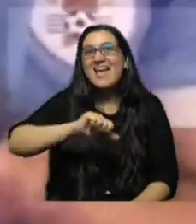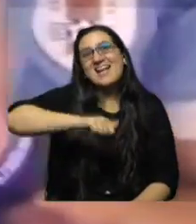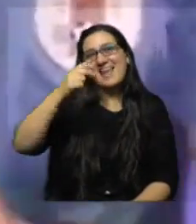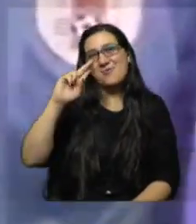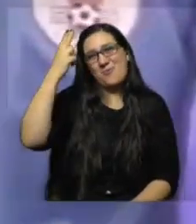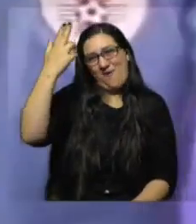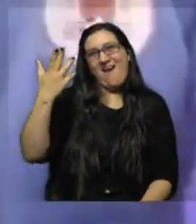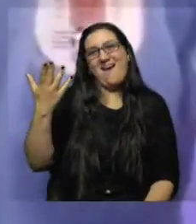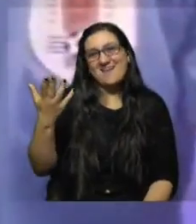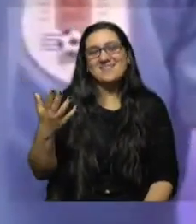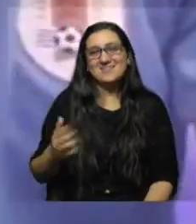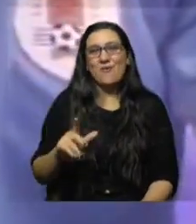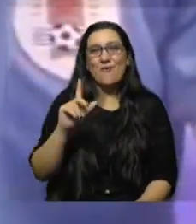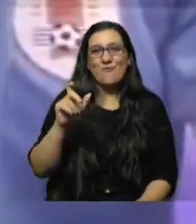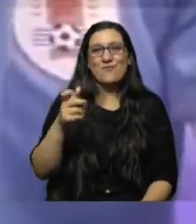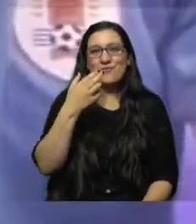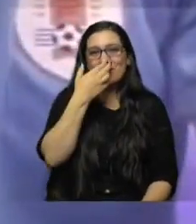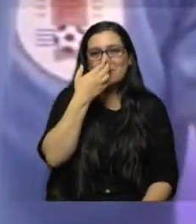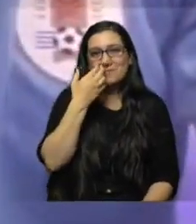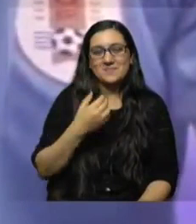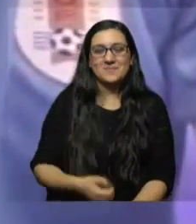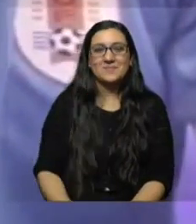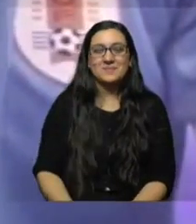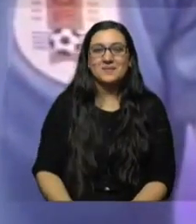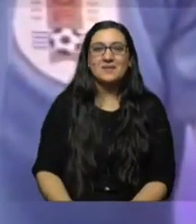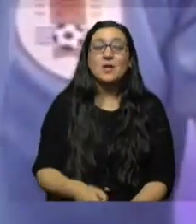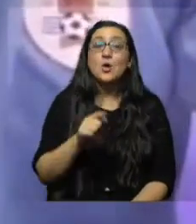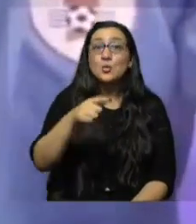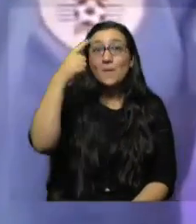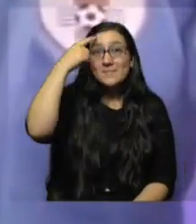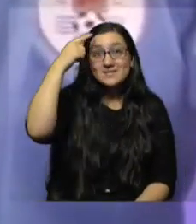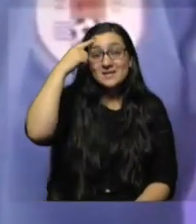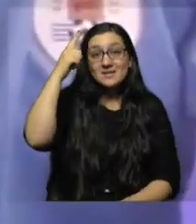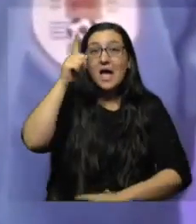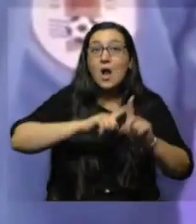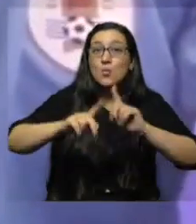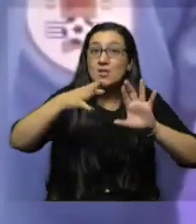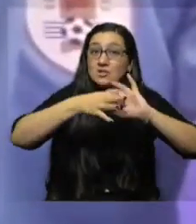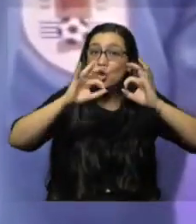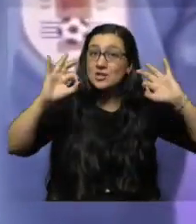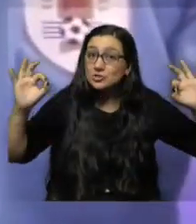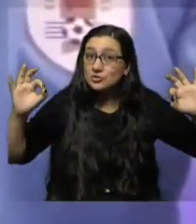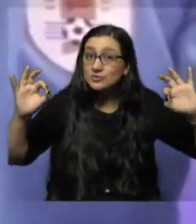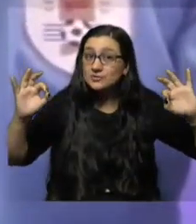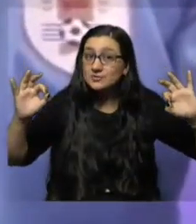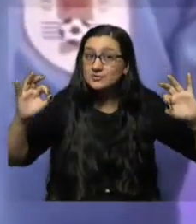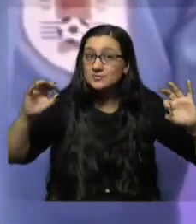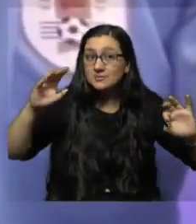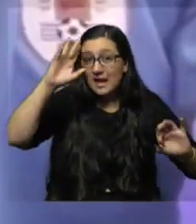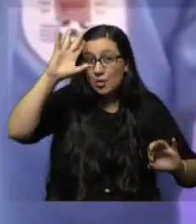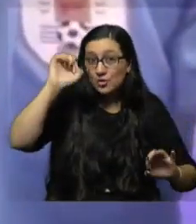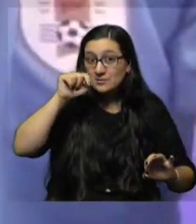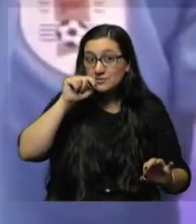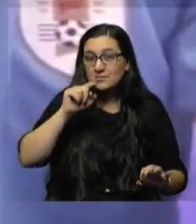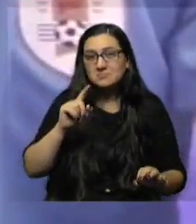Gana Uruguay. ¡Ah, gana Uruguay! ¡Bueno! ¿Tú pensaste alguna de las frases? ¿Te acordás de la frase que tú...?